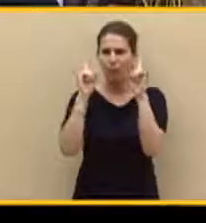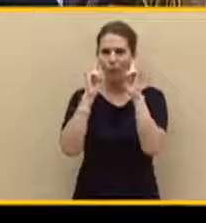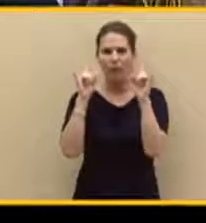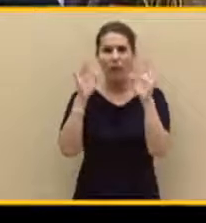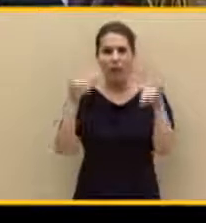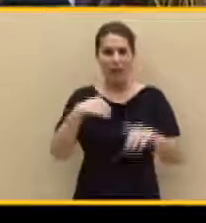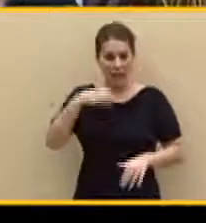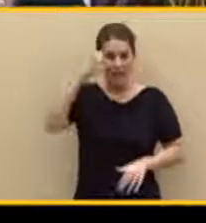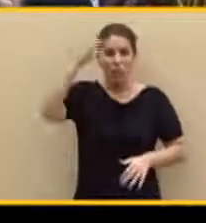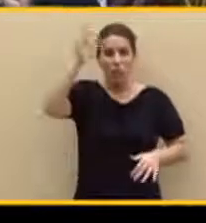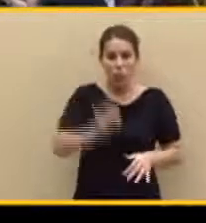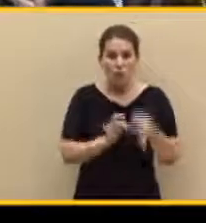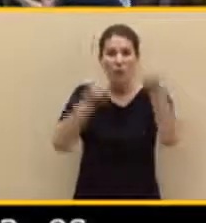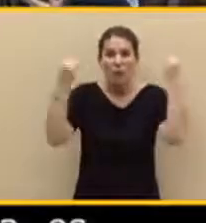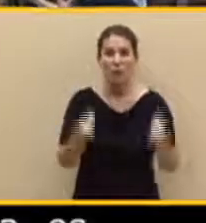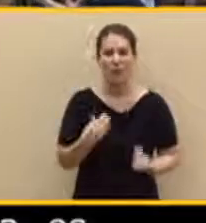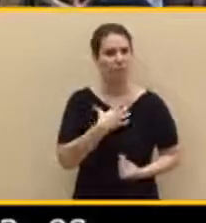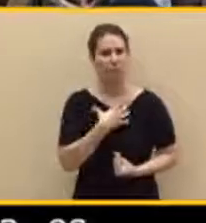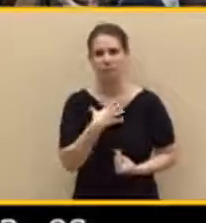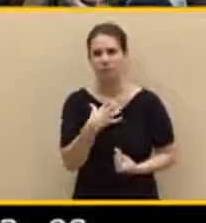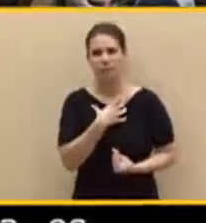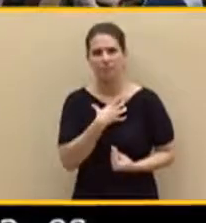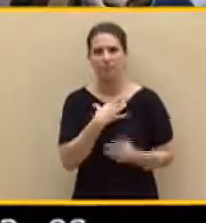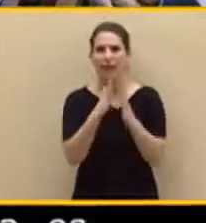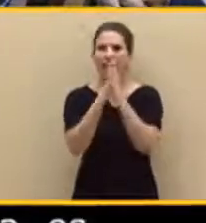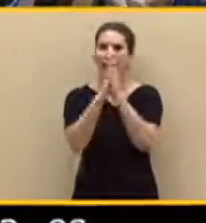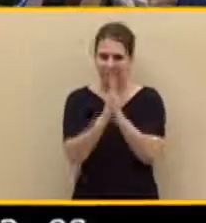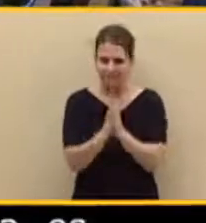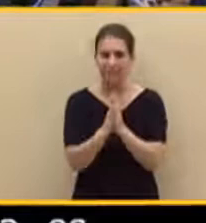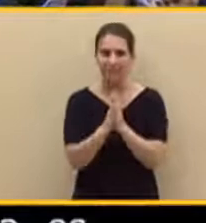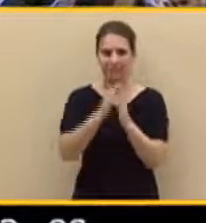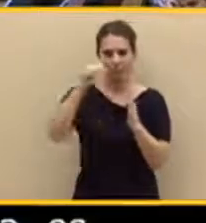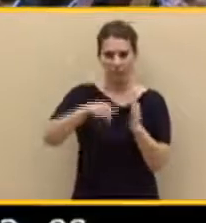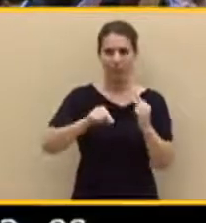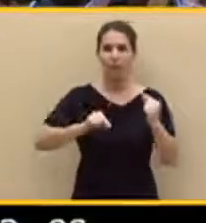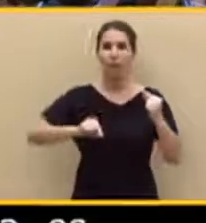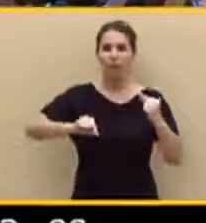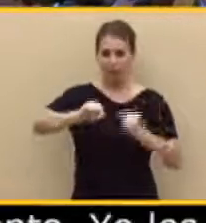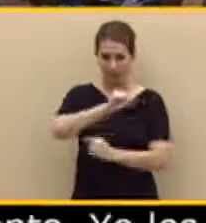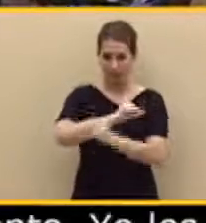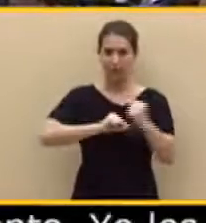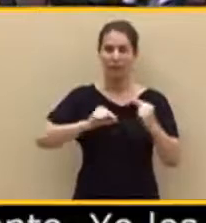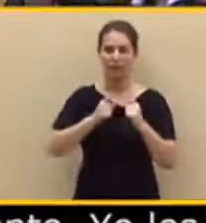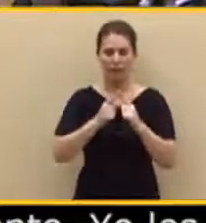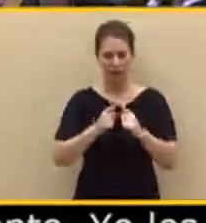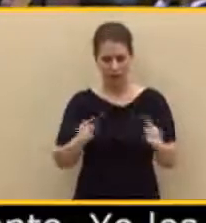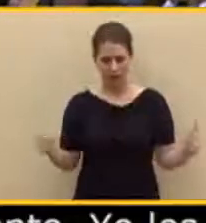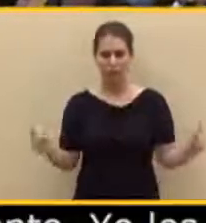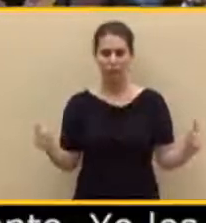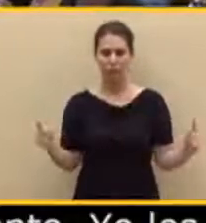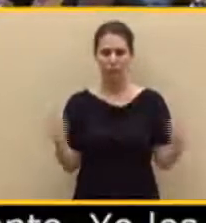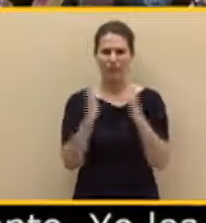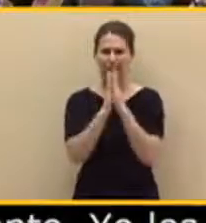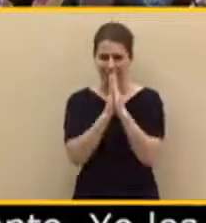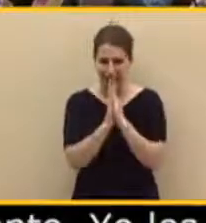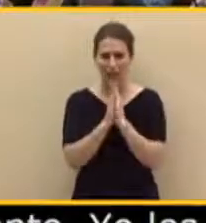la oradora en este momento. Yo les ruego, señorías, este que va a ser un debate largo, por favor, les ruego silencio. Y el que no